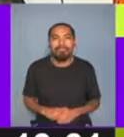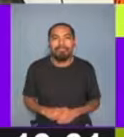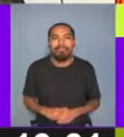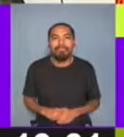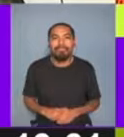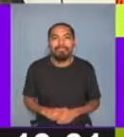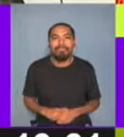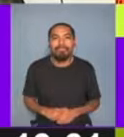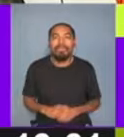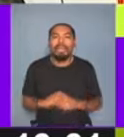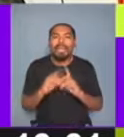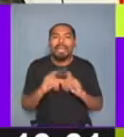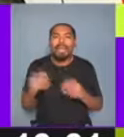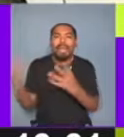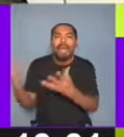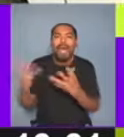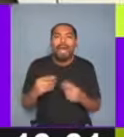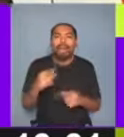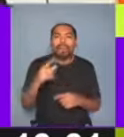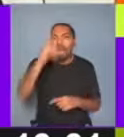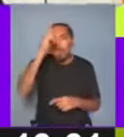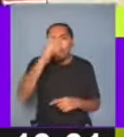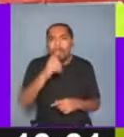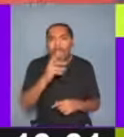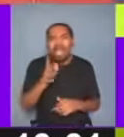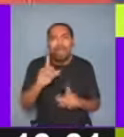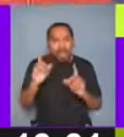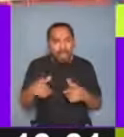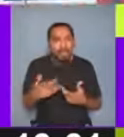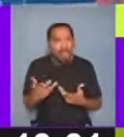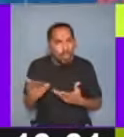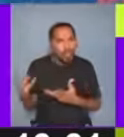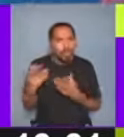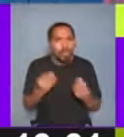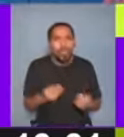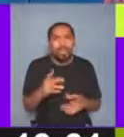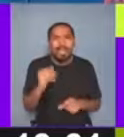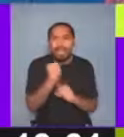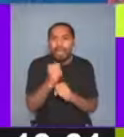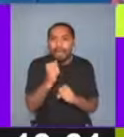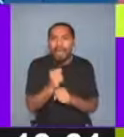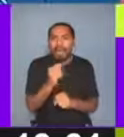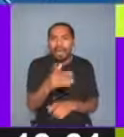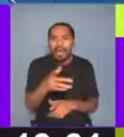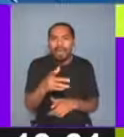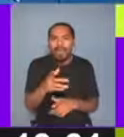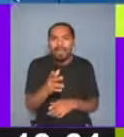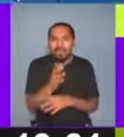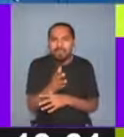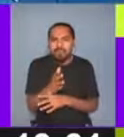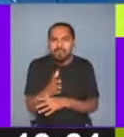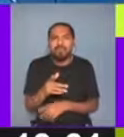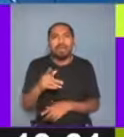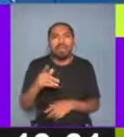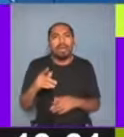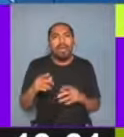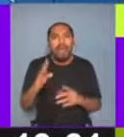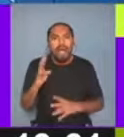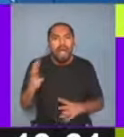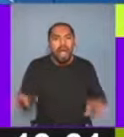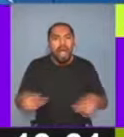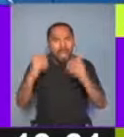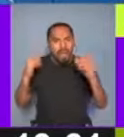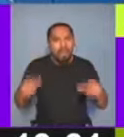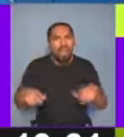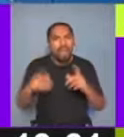apoyo también de lo que es manejo del fuego ahí tenemos Cuadrilla que manejan todo lo que es la parte de motosierra y así que ha trabajado y ha